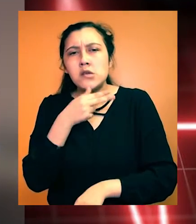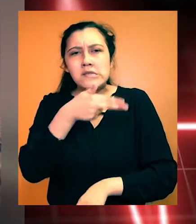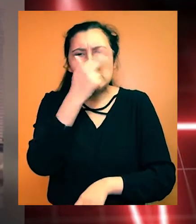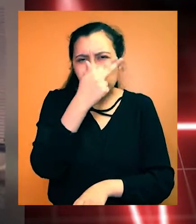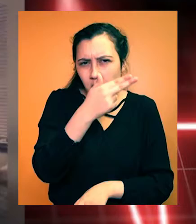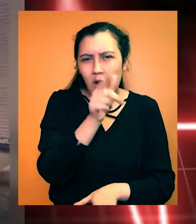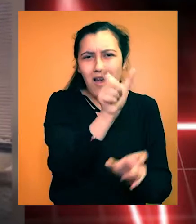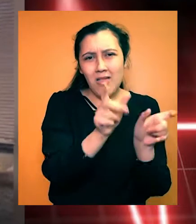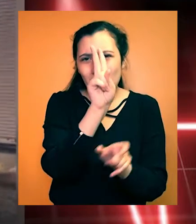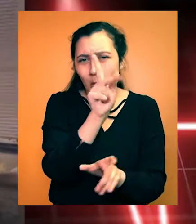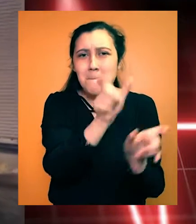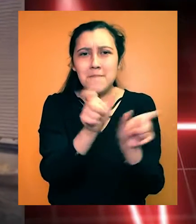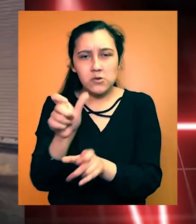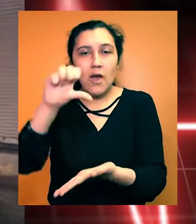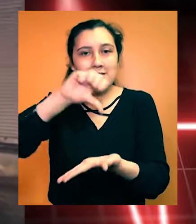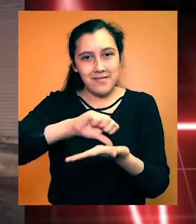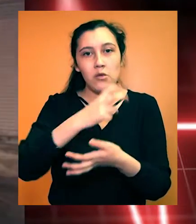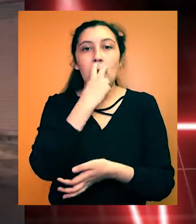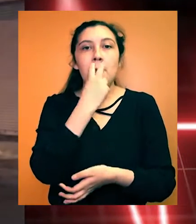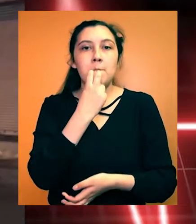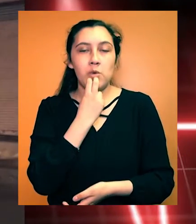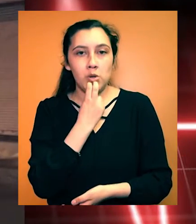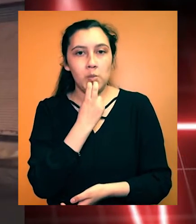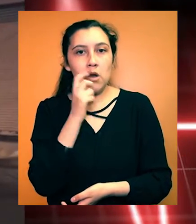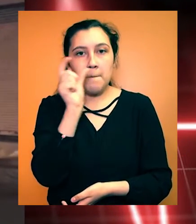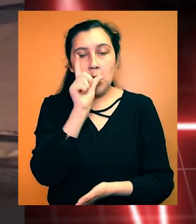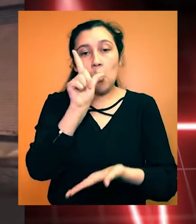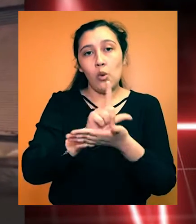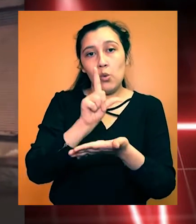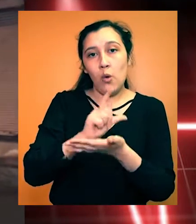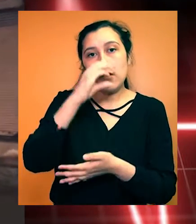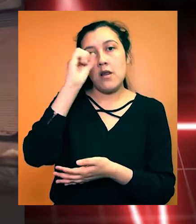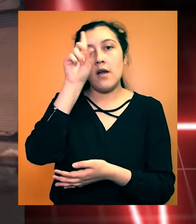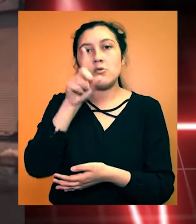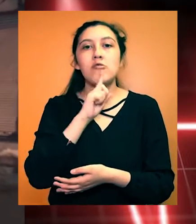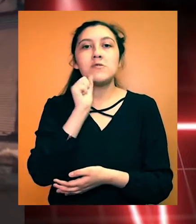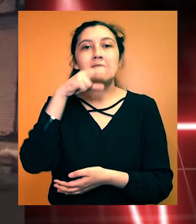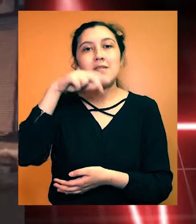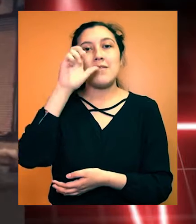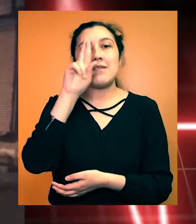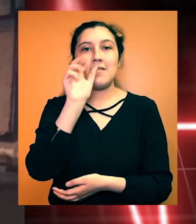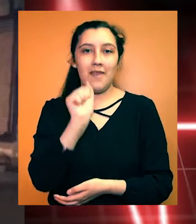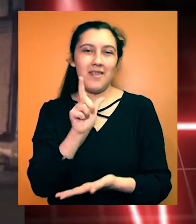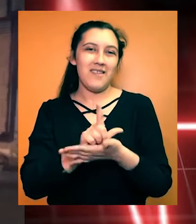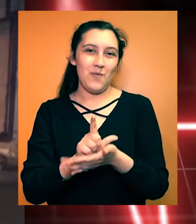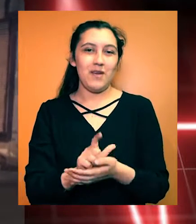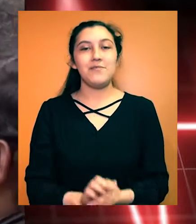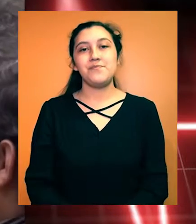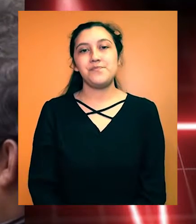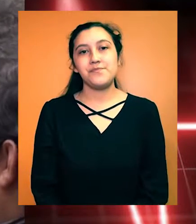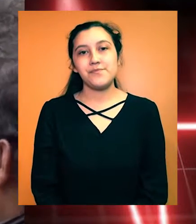el paradero de los sospechosos quienes dispararon a estas dos personas en pleno centro de Puerto Montt y a muy pocas cuadras de la costanera